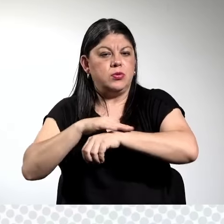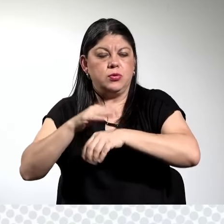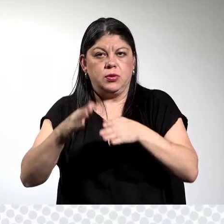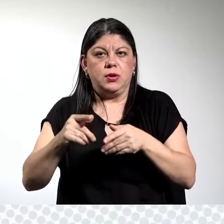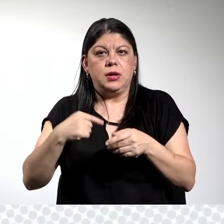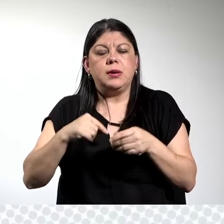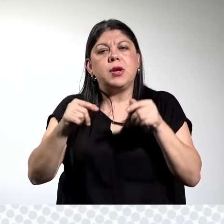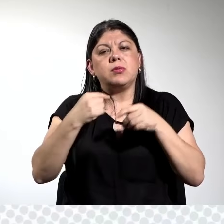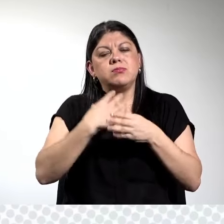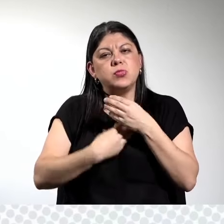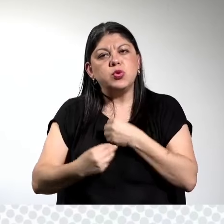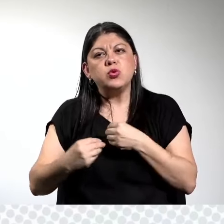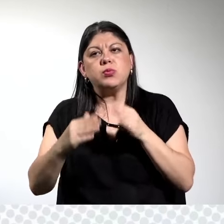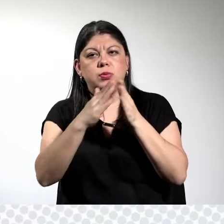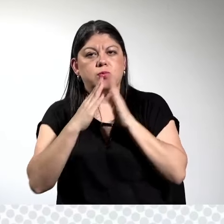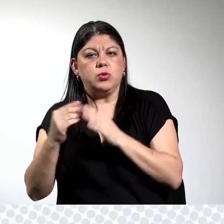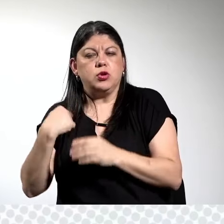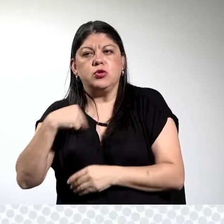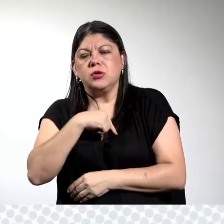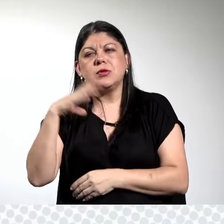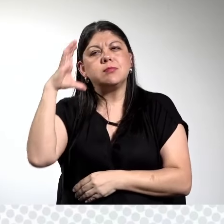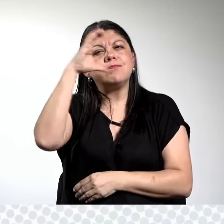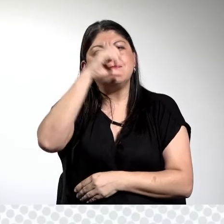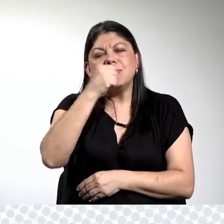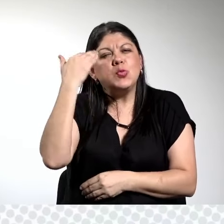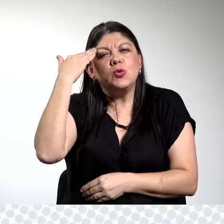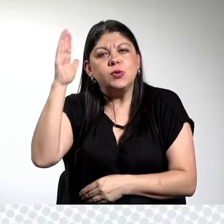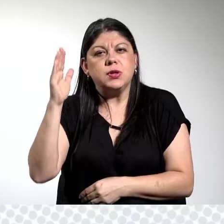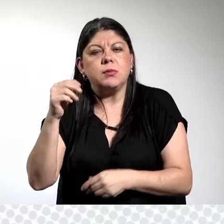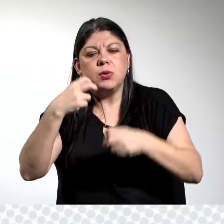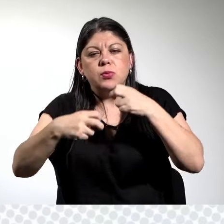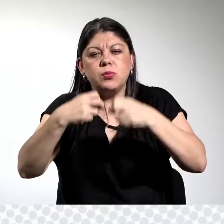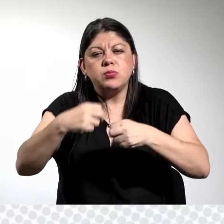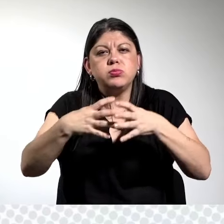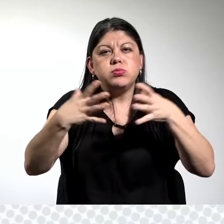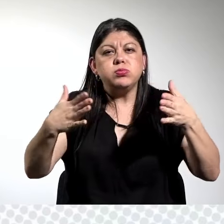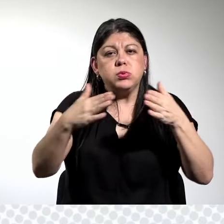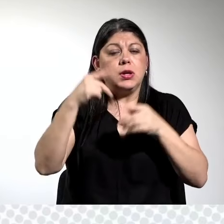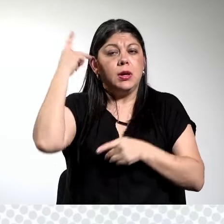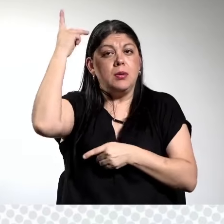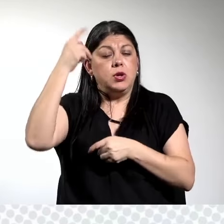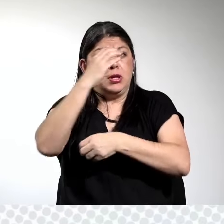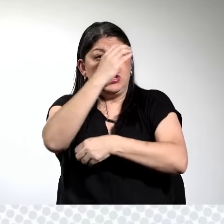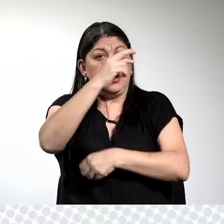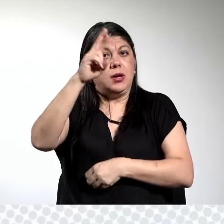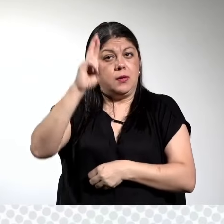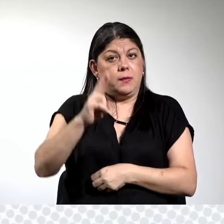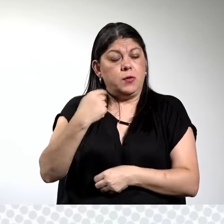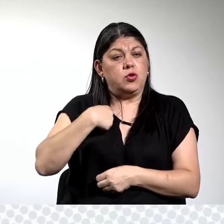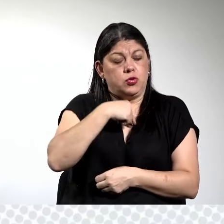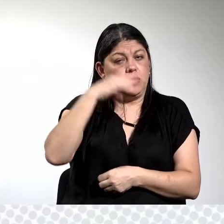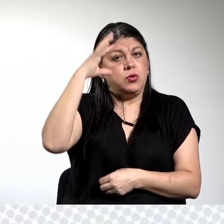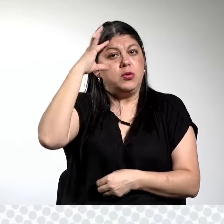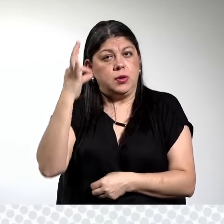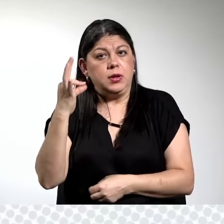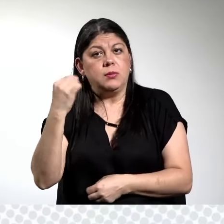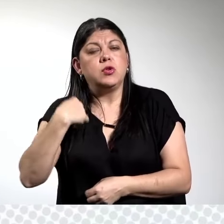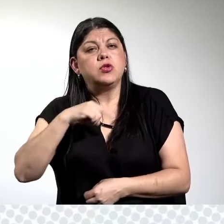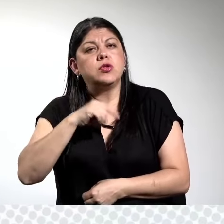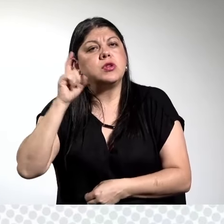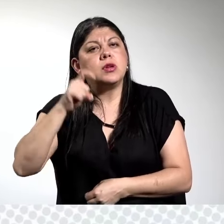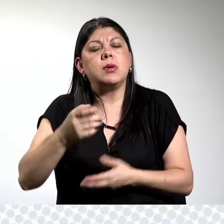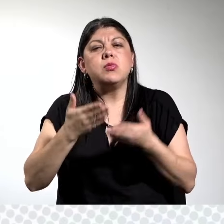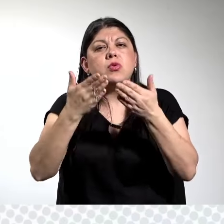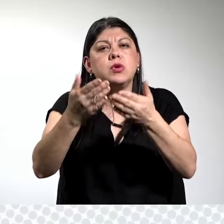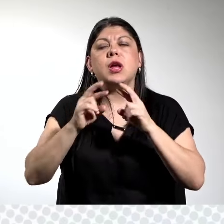estas poblaciones muchas veces uno no tiene idea. Uno de los problemas que tiene muchas veces la política costarricense es que creemos que nosotros tenemos que recetarle